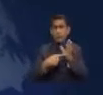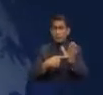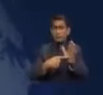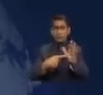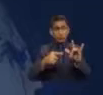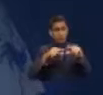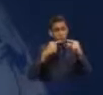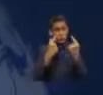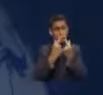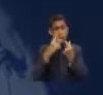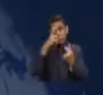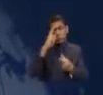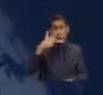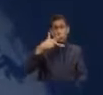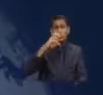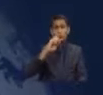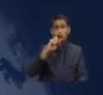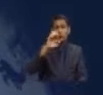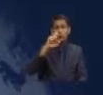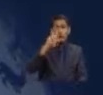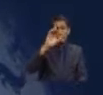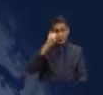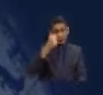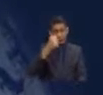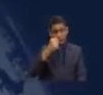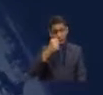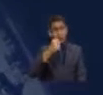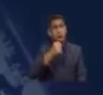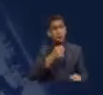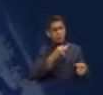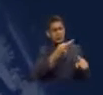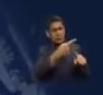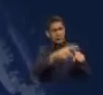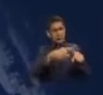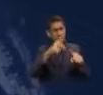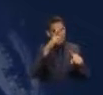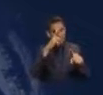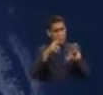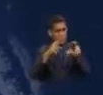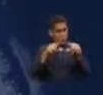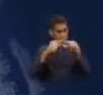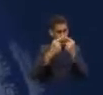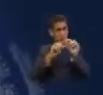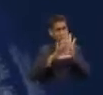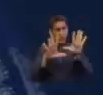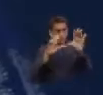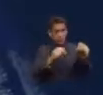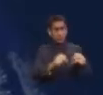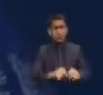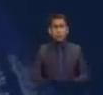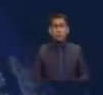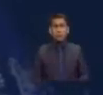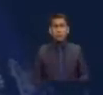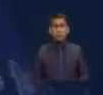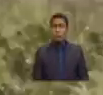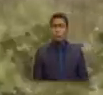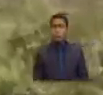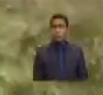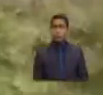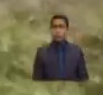caso de los choneros, de la cual se tiene un importante número de detenidos y recursos ilícitos decomisados.